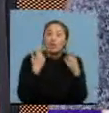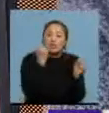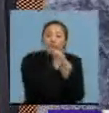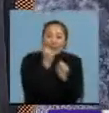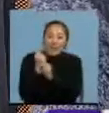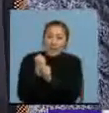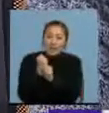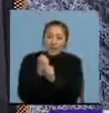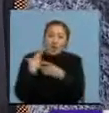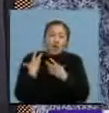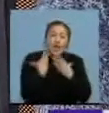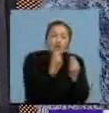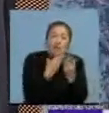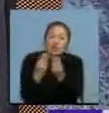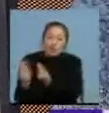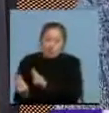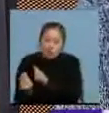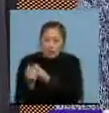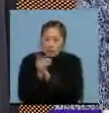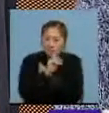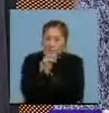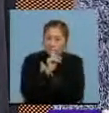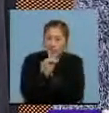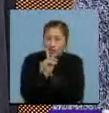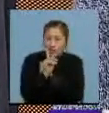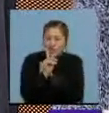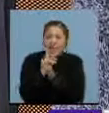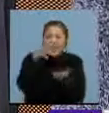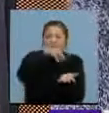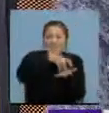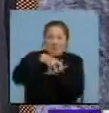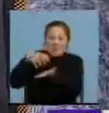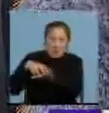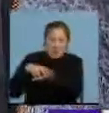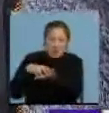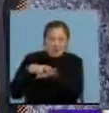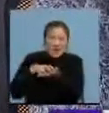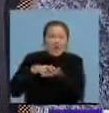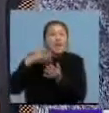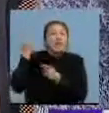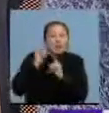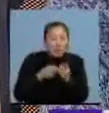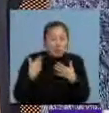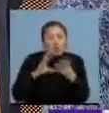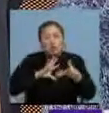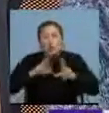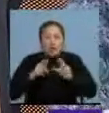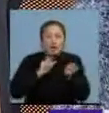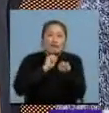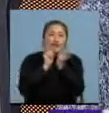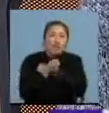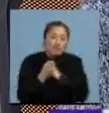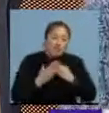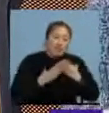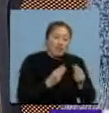no subsidios a sistemas por ejemplo en el grupo vitivinícola los parques industriales y otros grupos de